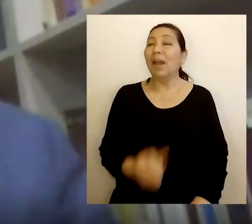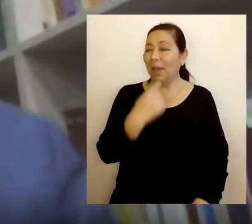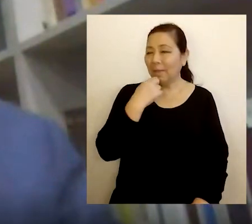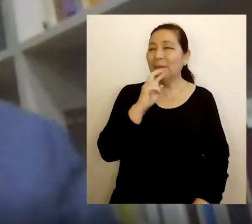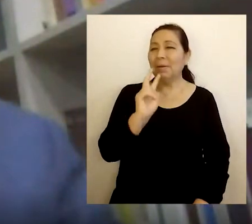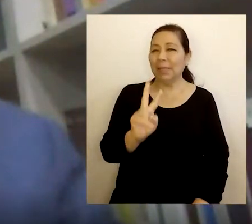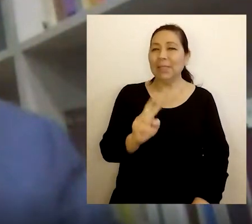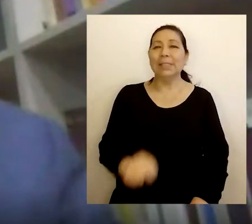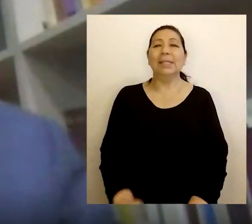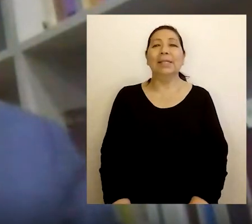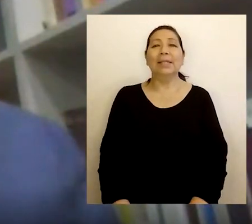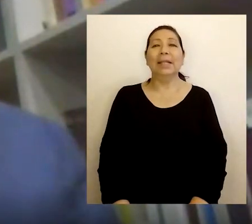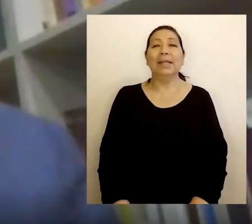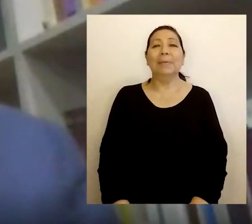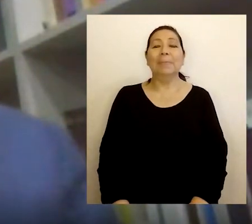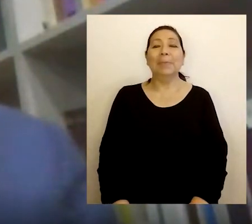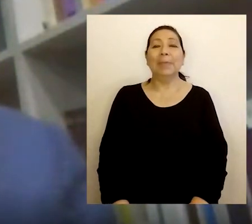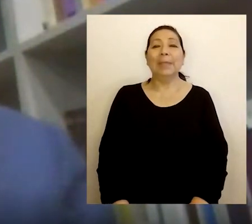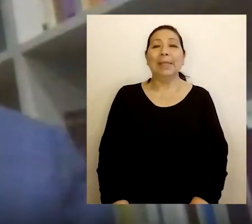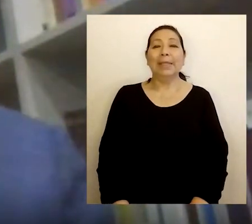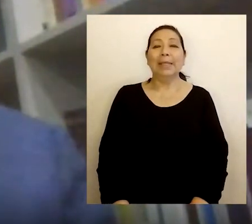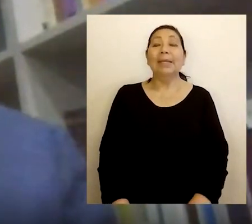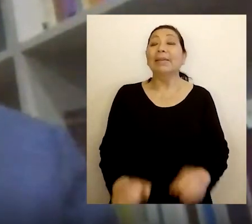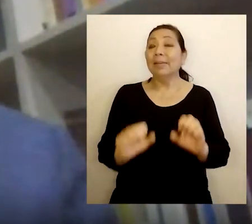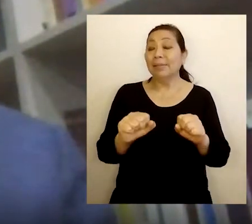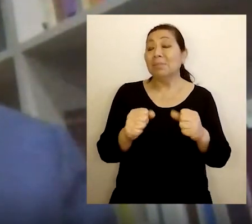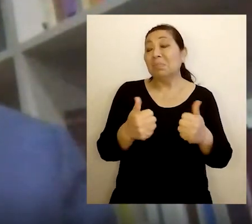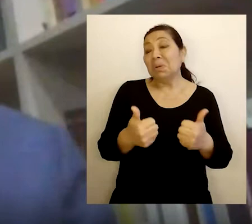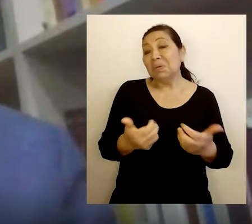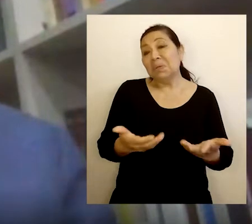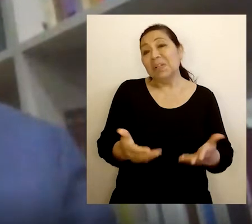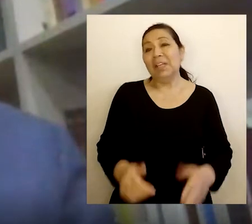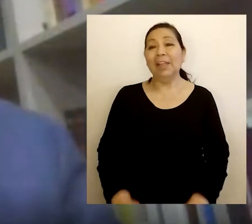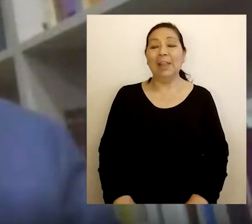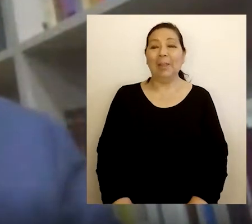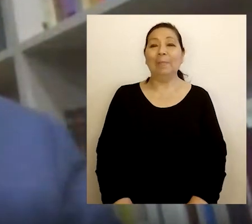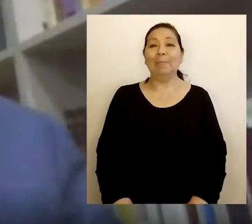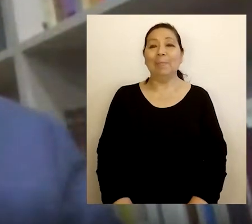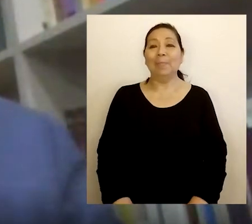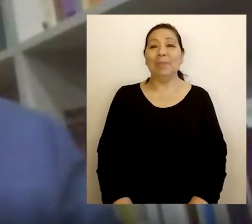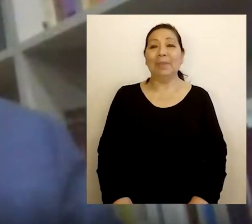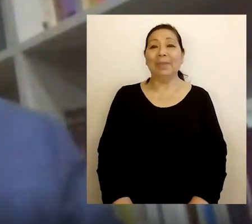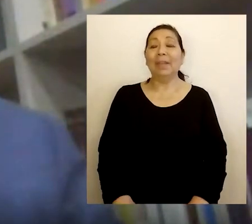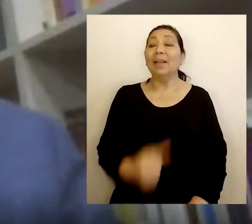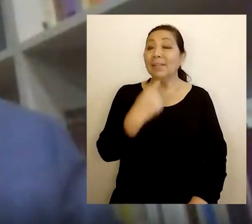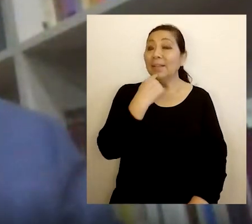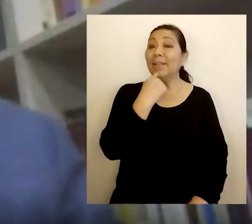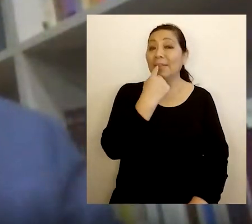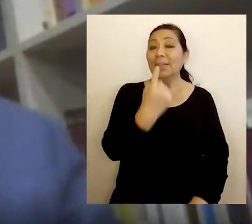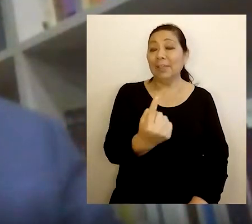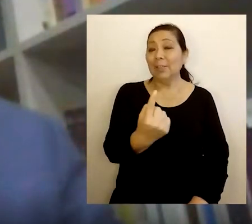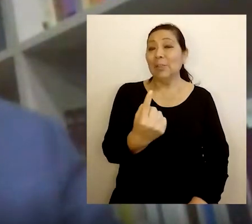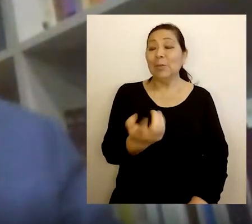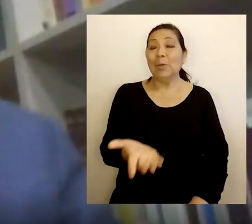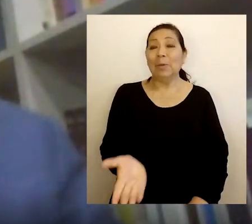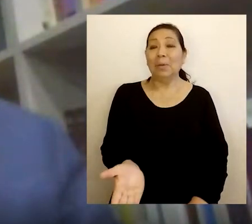en consideración, señora magistrada, que si bien es cierto, se ha señalado que